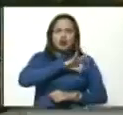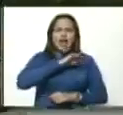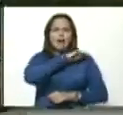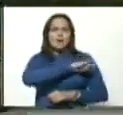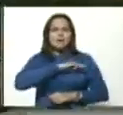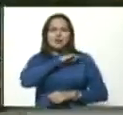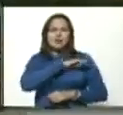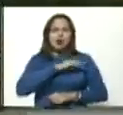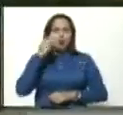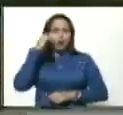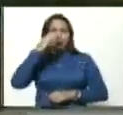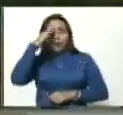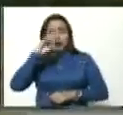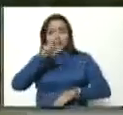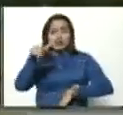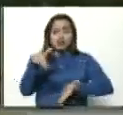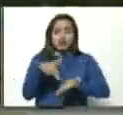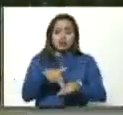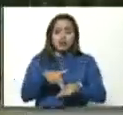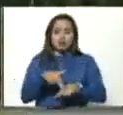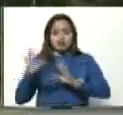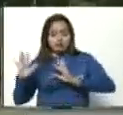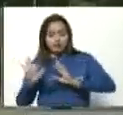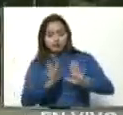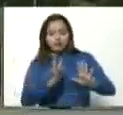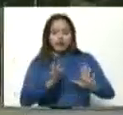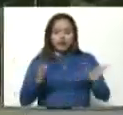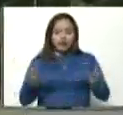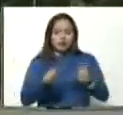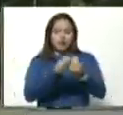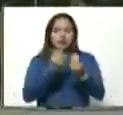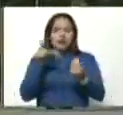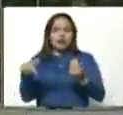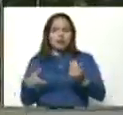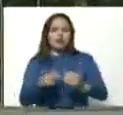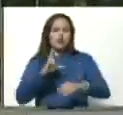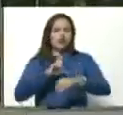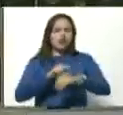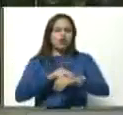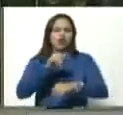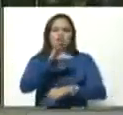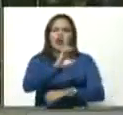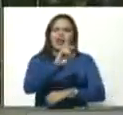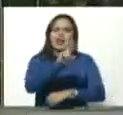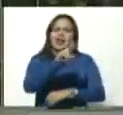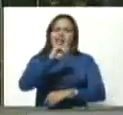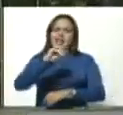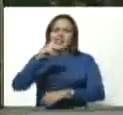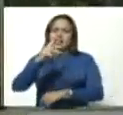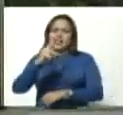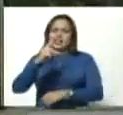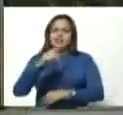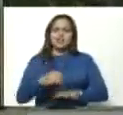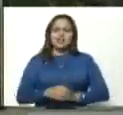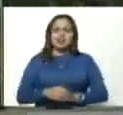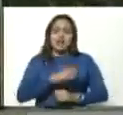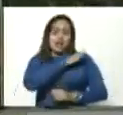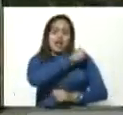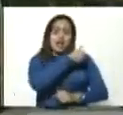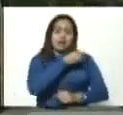nivel nacional, aquí en nuestro país, también el doctor Eric Méndez, que es el jefe de la misión acá en